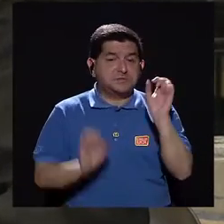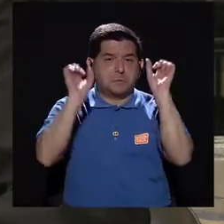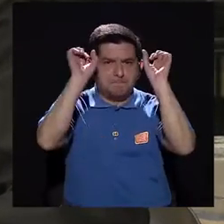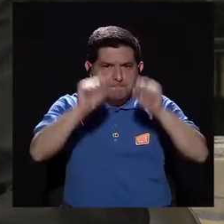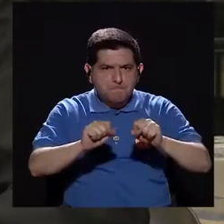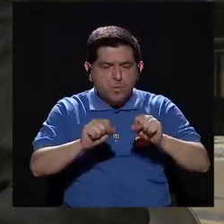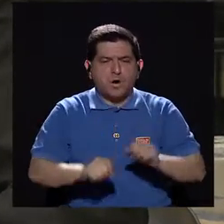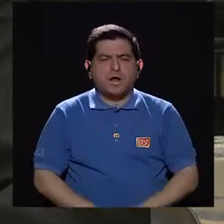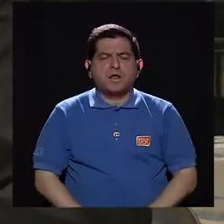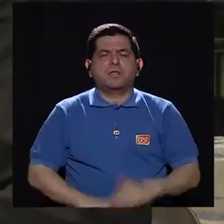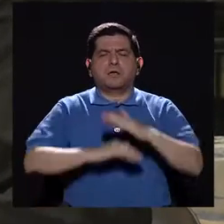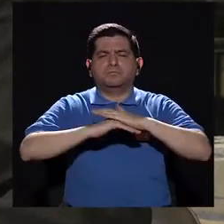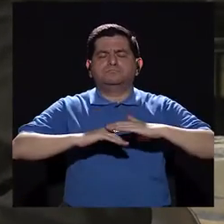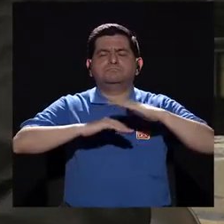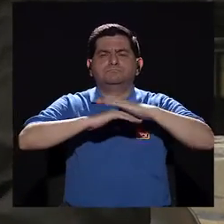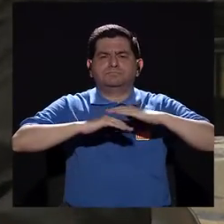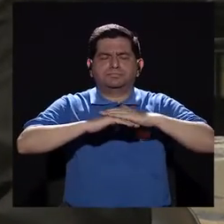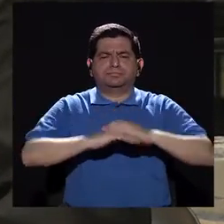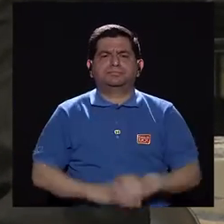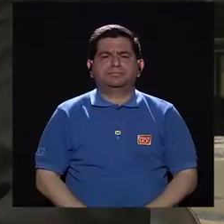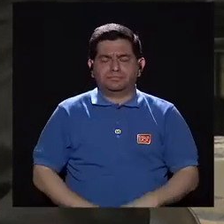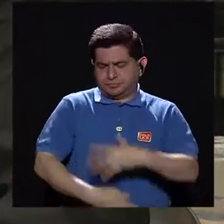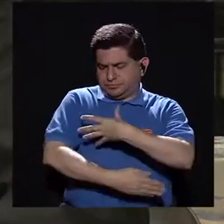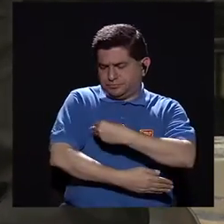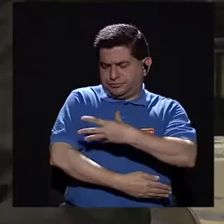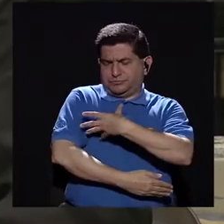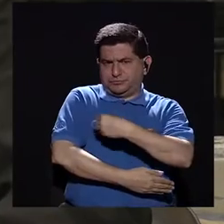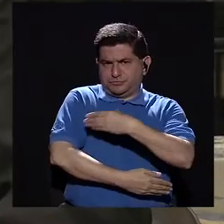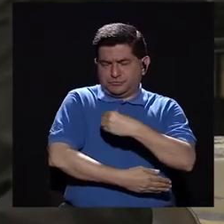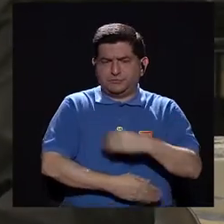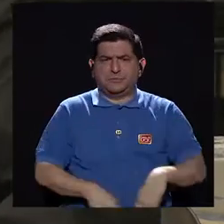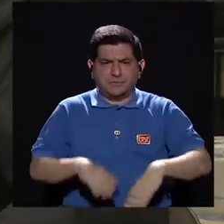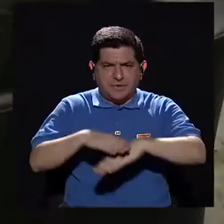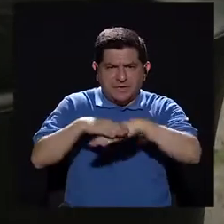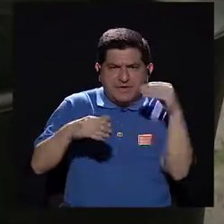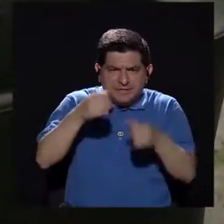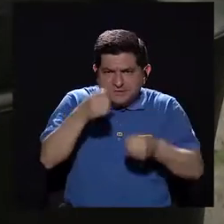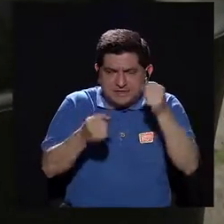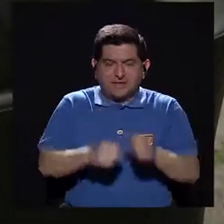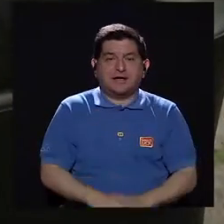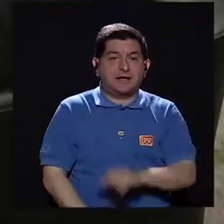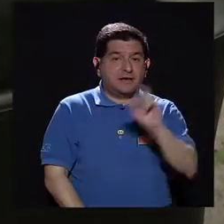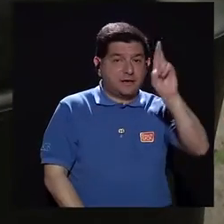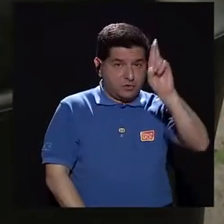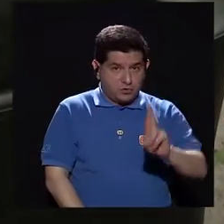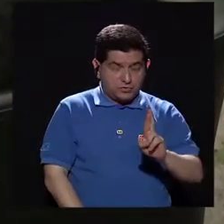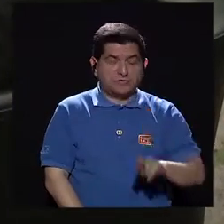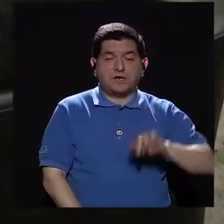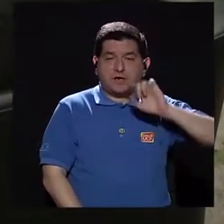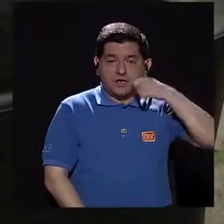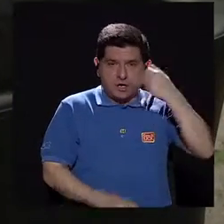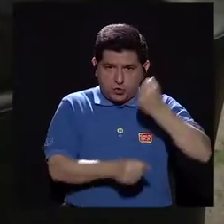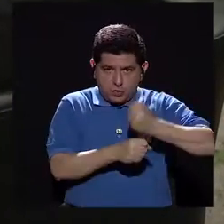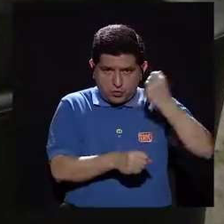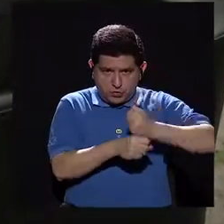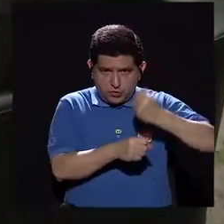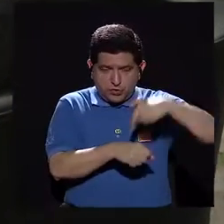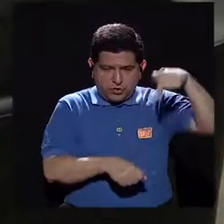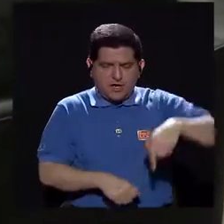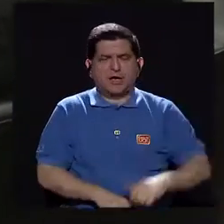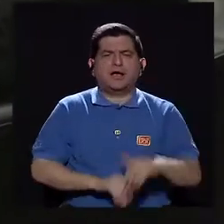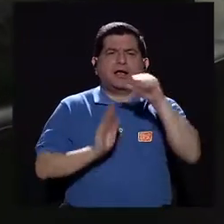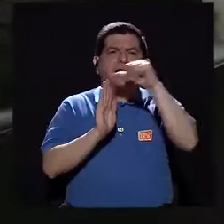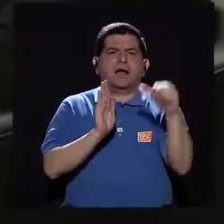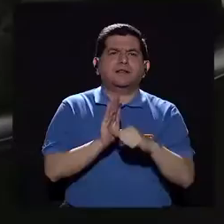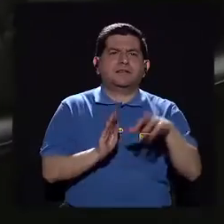puedan tener un lugar placentero donde realizar la extracción de la leche. Sí, en ese sentido, Costa Rica, en el Código de Trabajo de